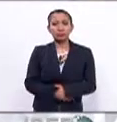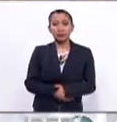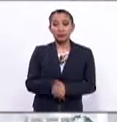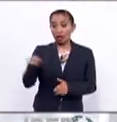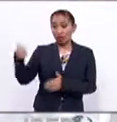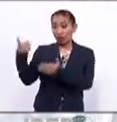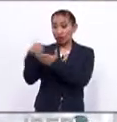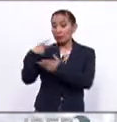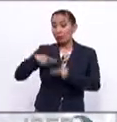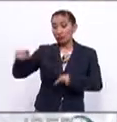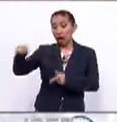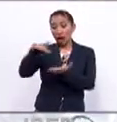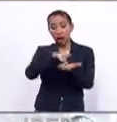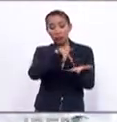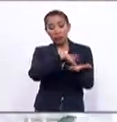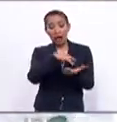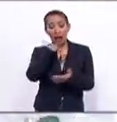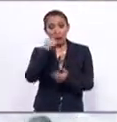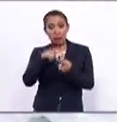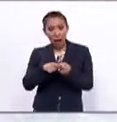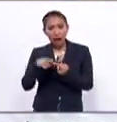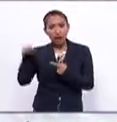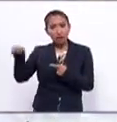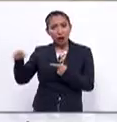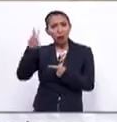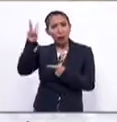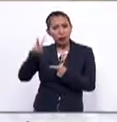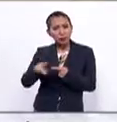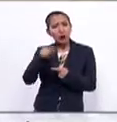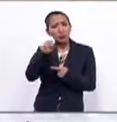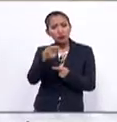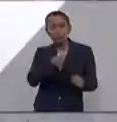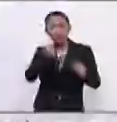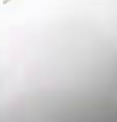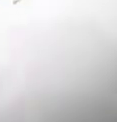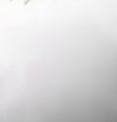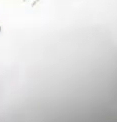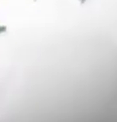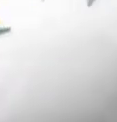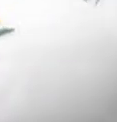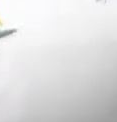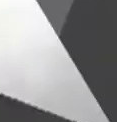que ayudan, como Alemania, sépalo, Venezuela, por eso lo expulsan.